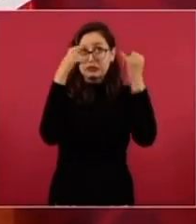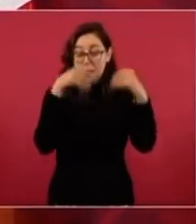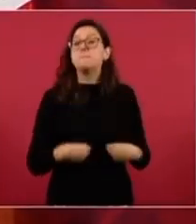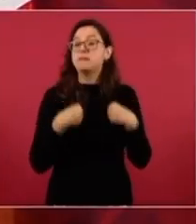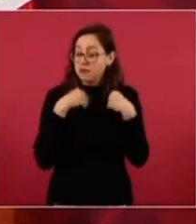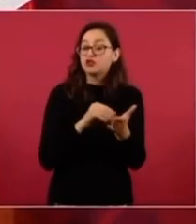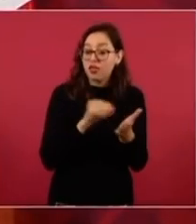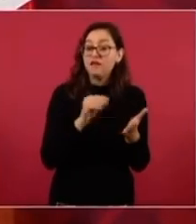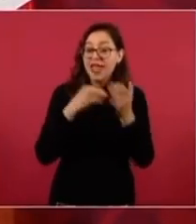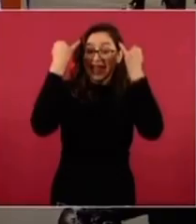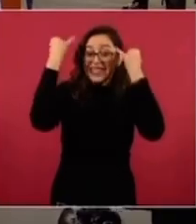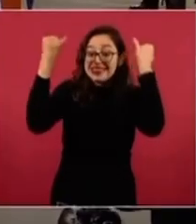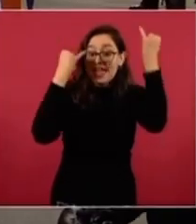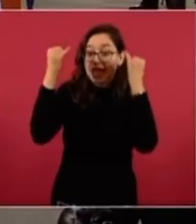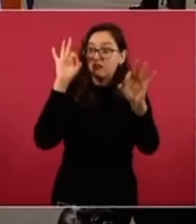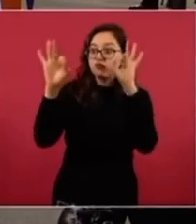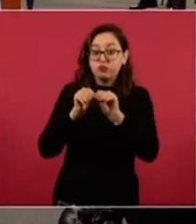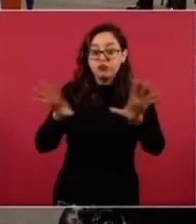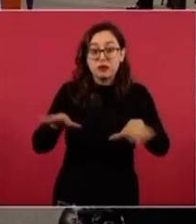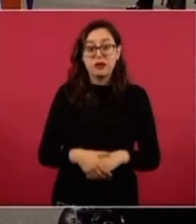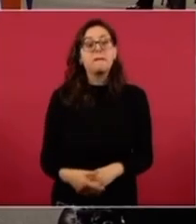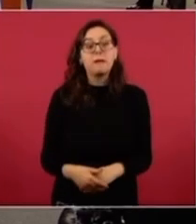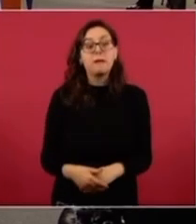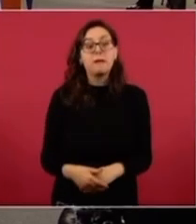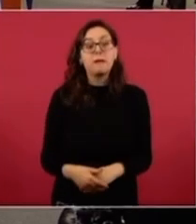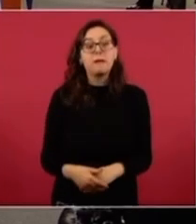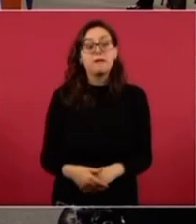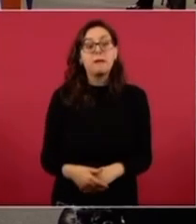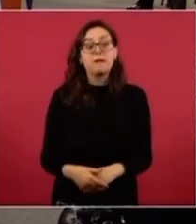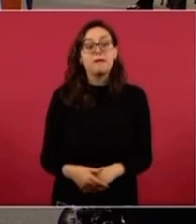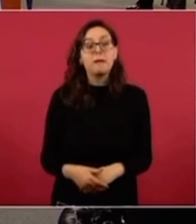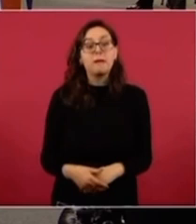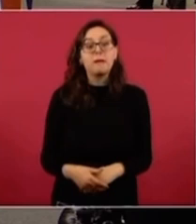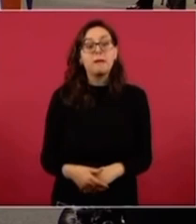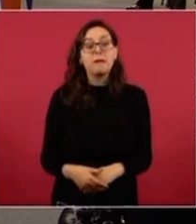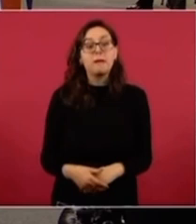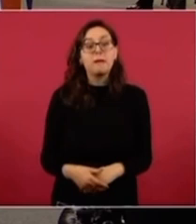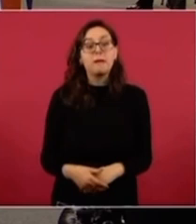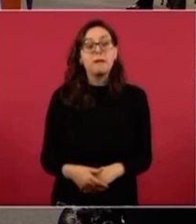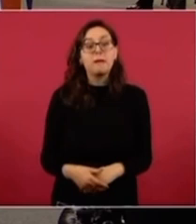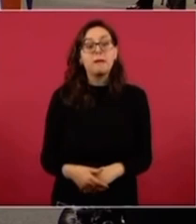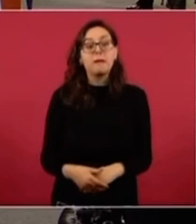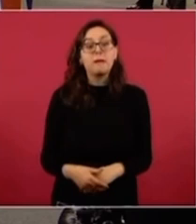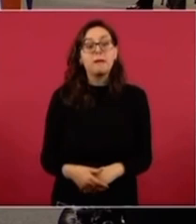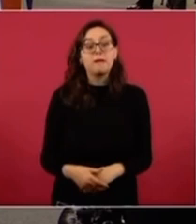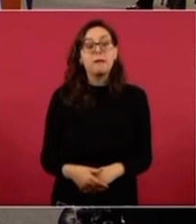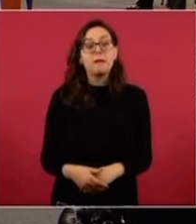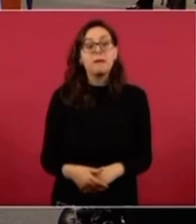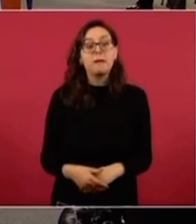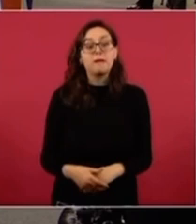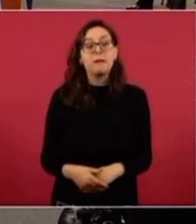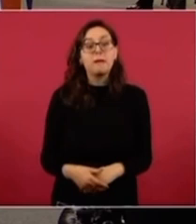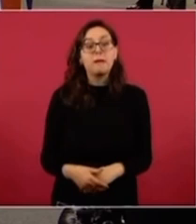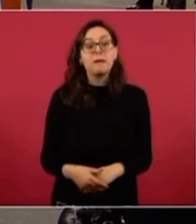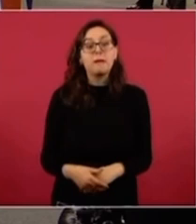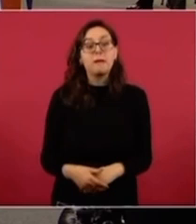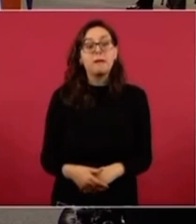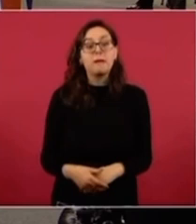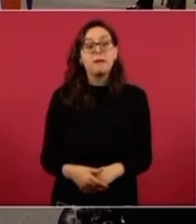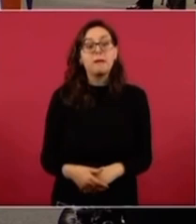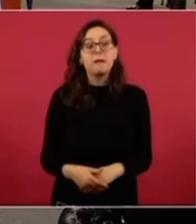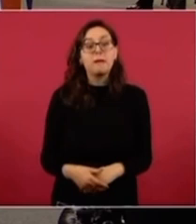Y miren, él mismo. No, pues el pensamiento de Hitler sigue, y el pensamiento de